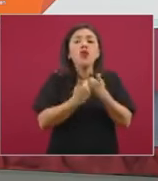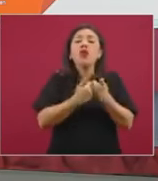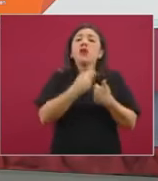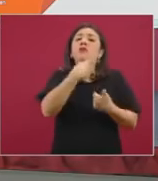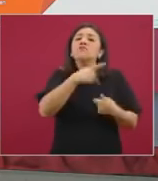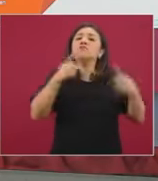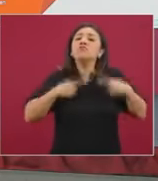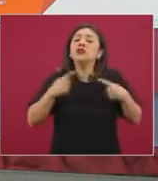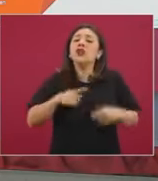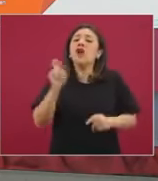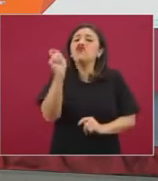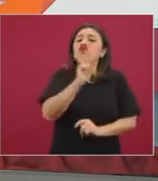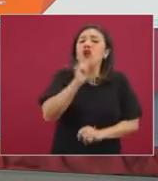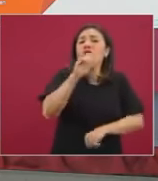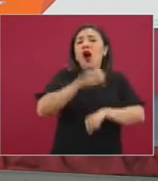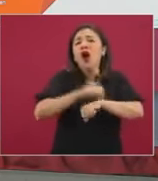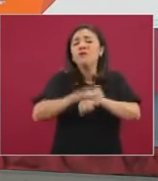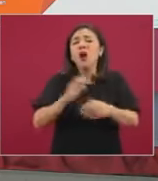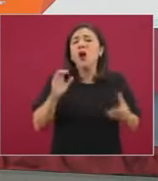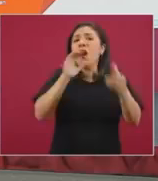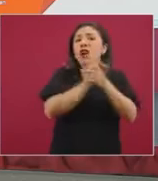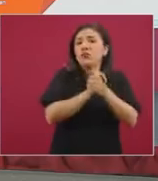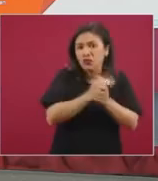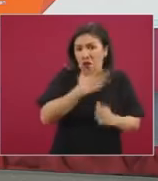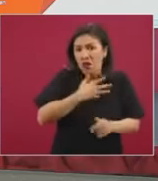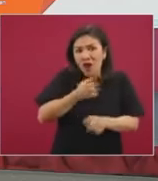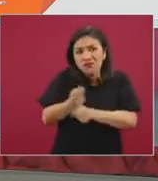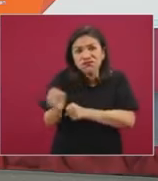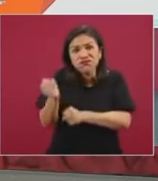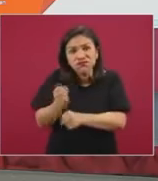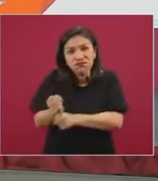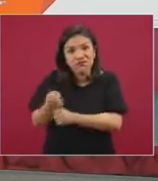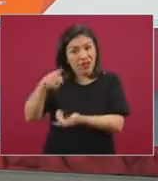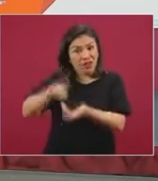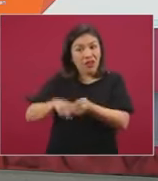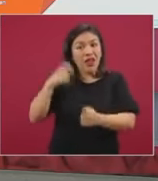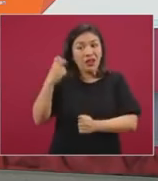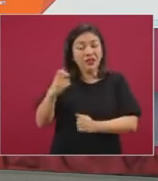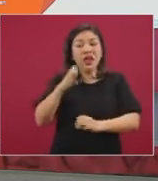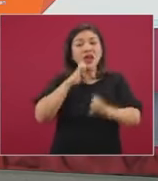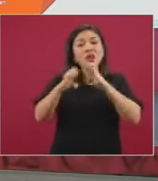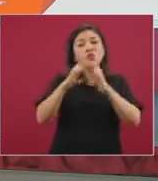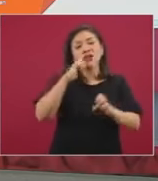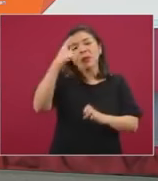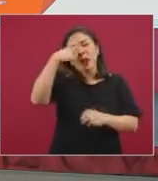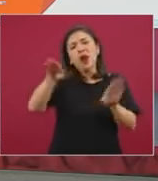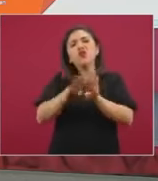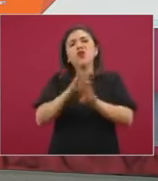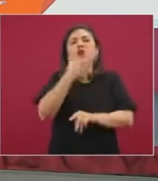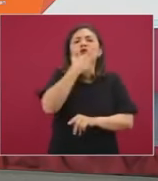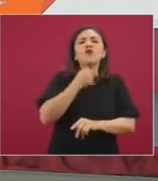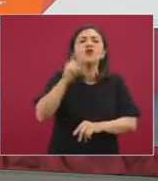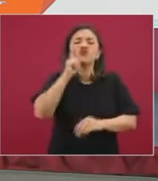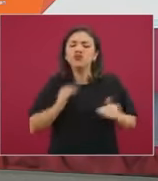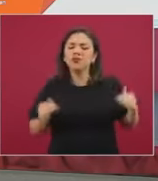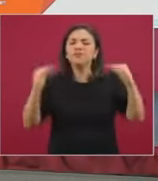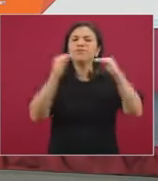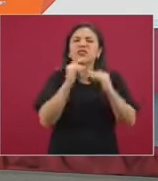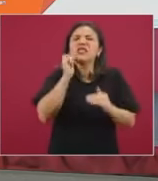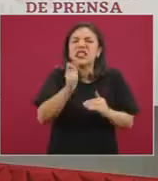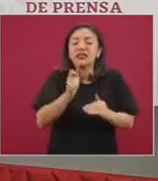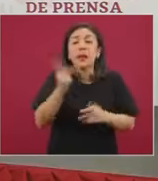esposo o novio a lo largo de su relación. Esto viene de la encuesta nacional sobre la dinámica de las relaciones en los hogares